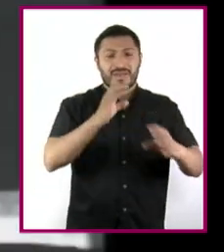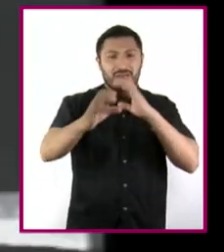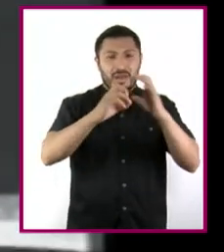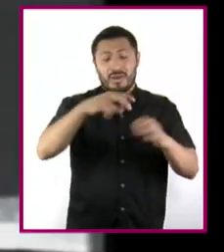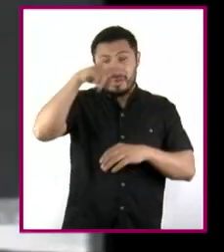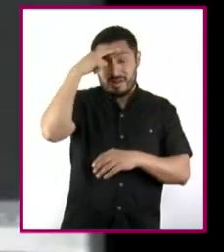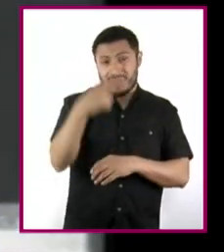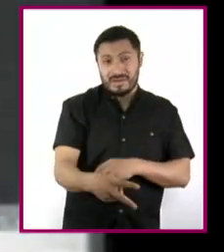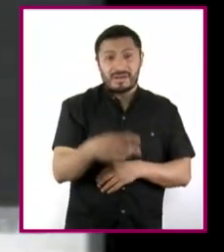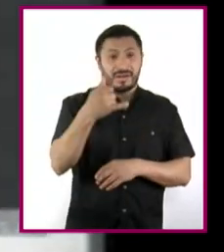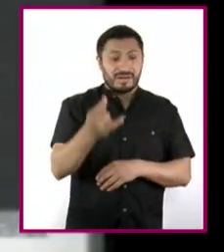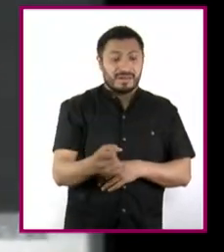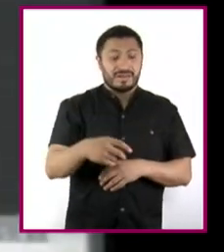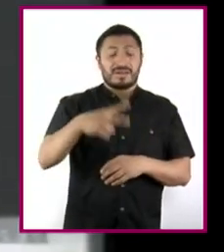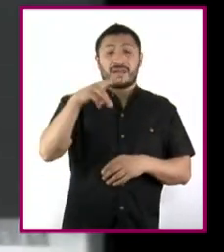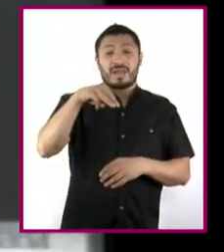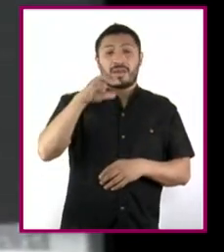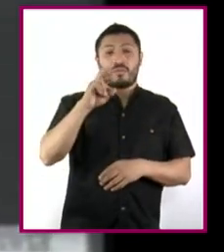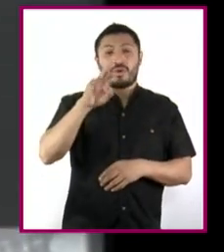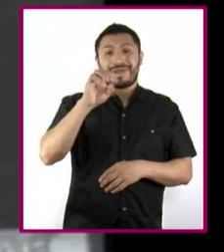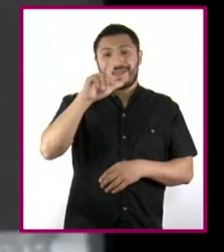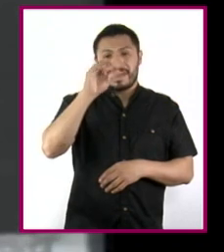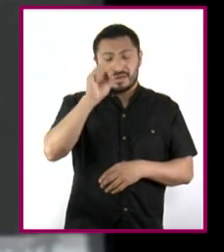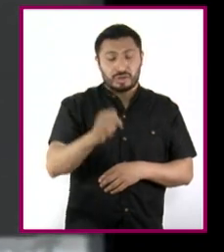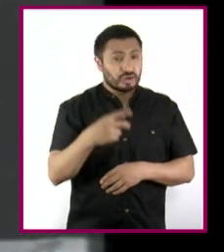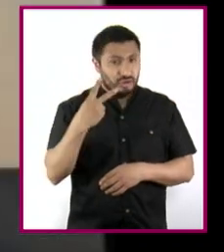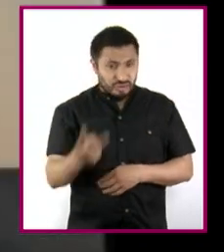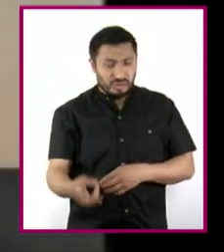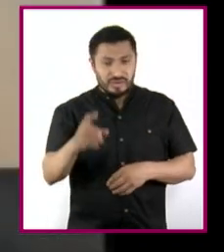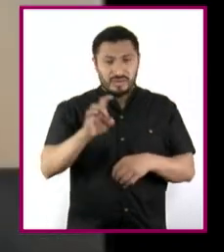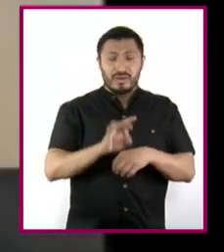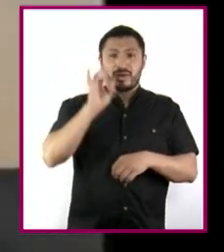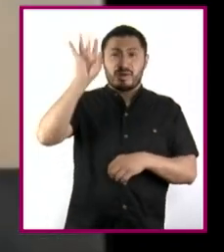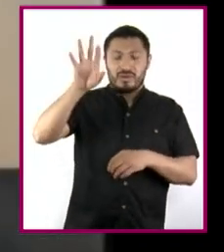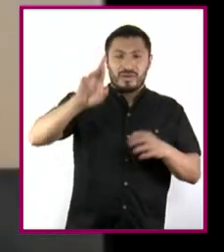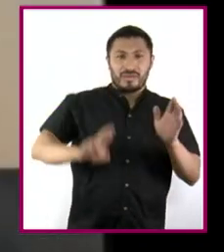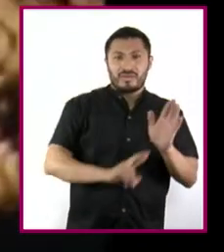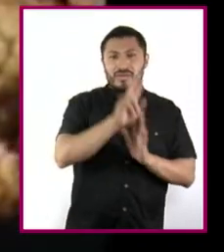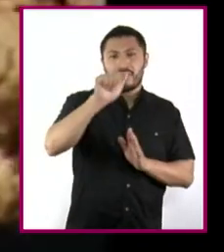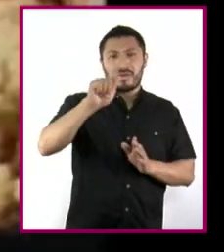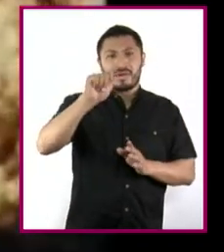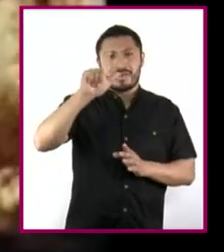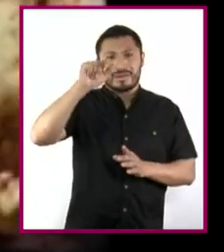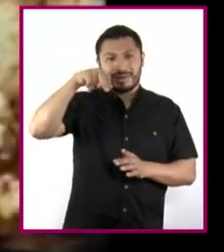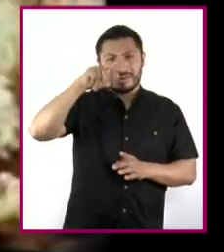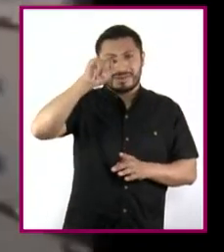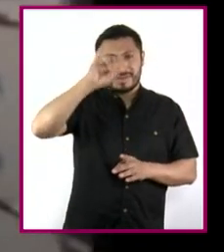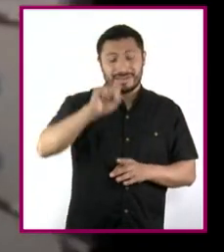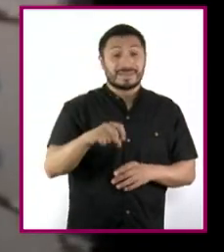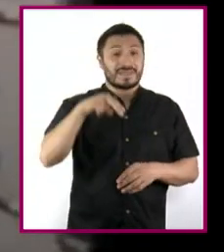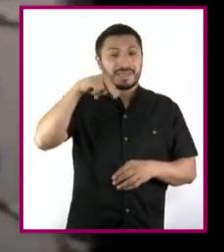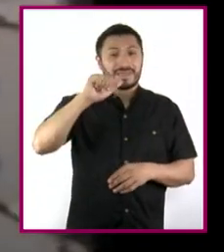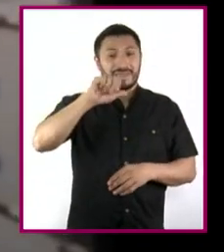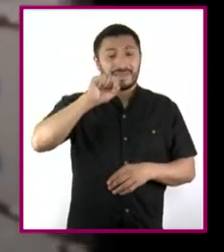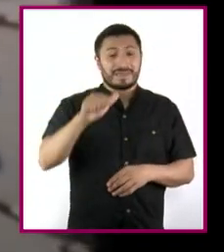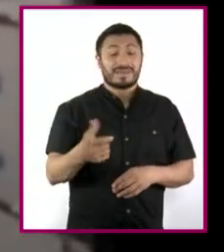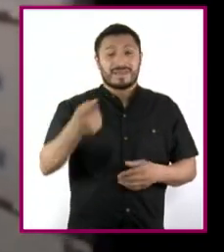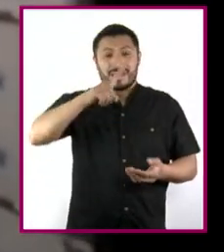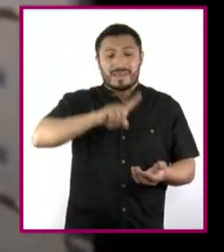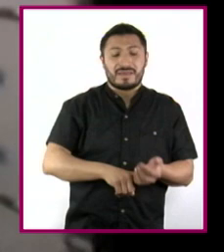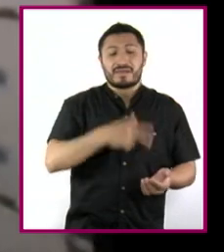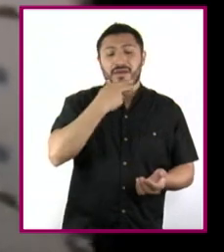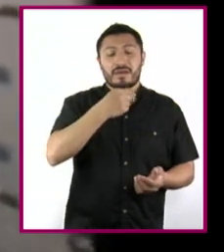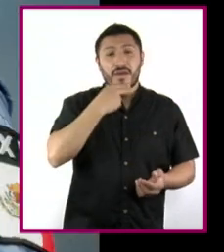mexicano, y el Morelos 2, lanzado en el transbordador Atlantis de la NASA, en cuya tripulación iba el